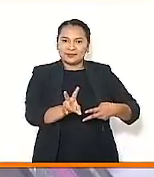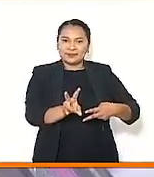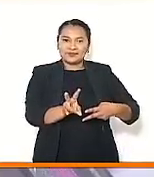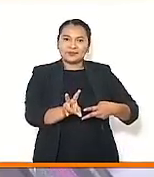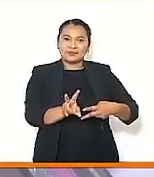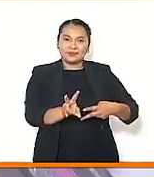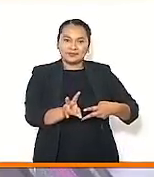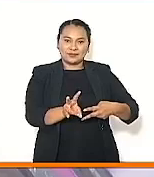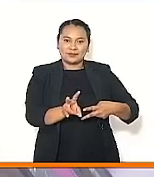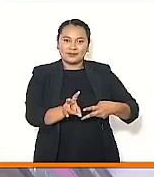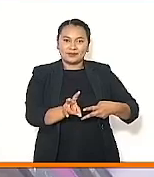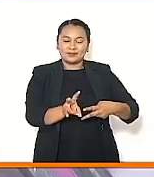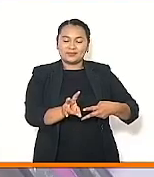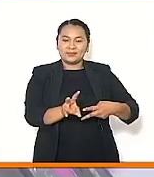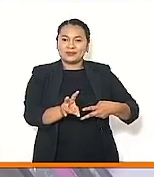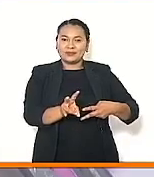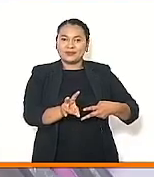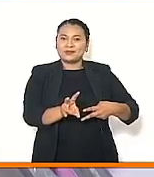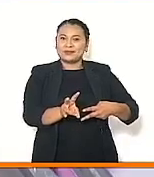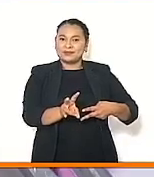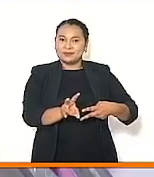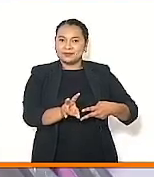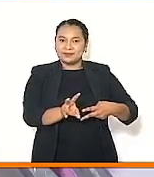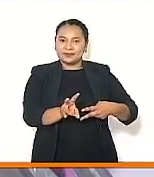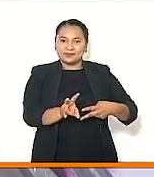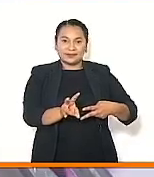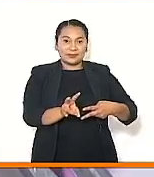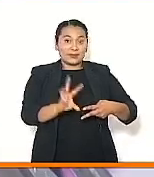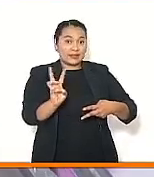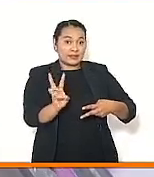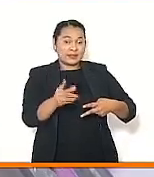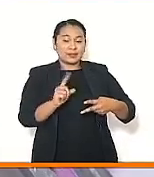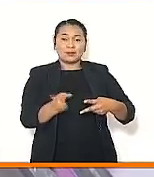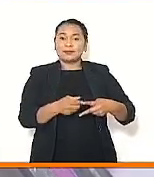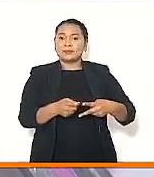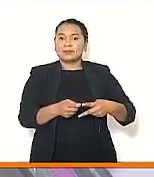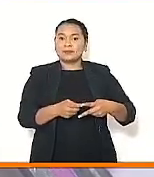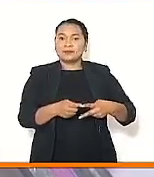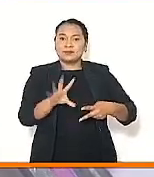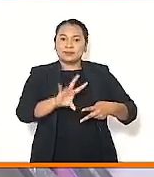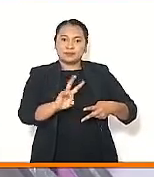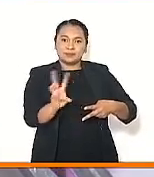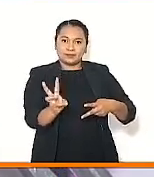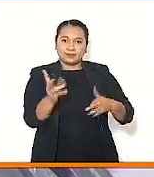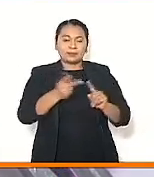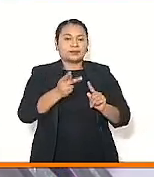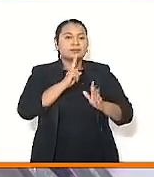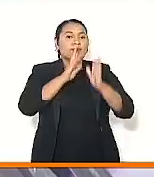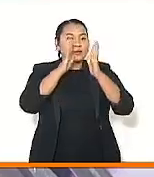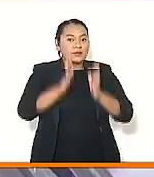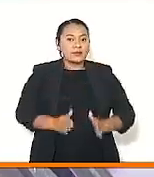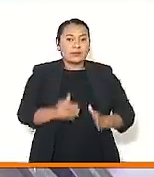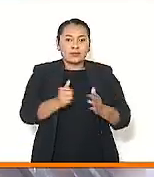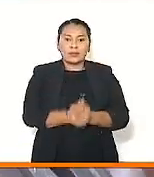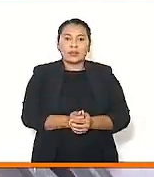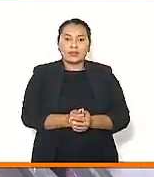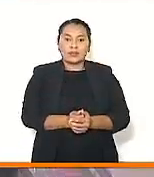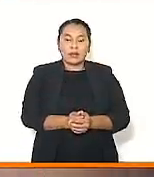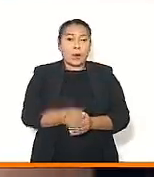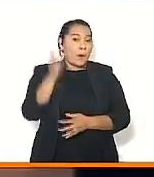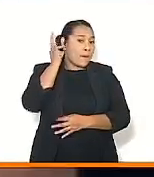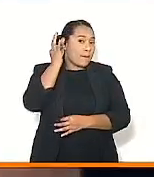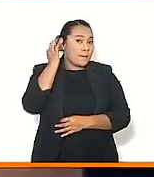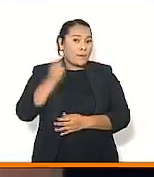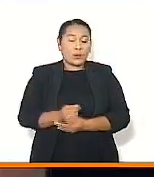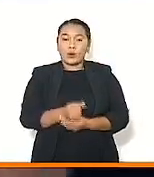dígito, y este es el 6, número favorecido 76, con su catrachada La Chela.